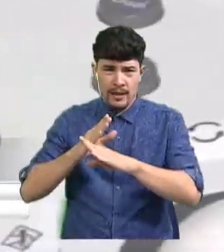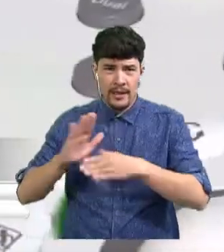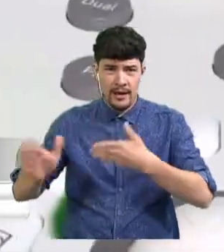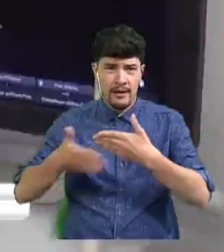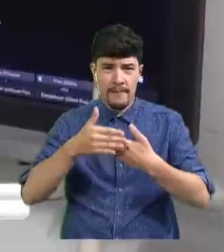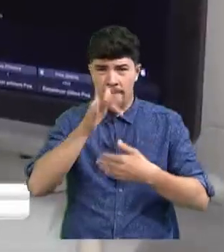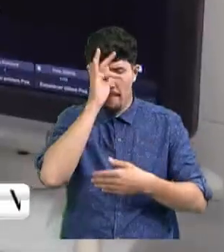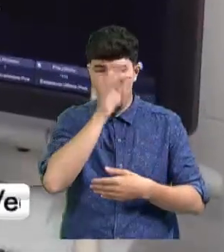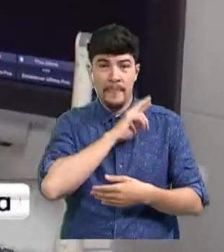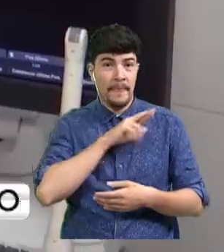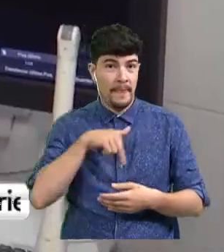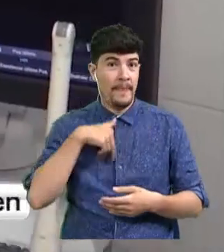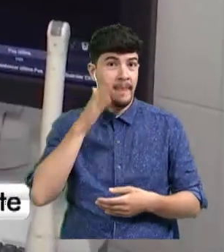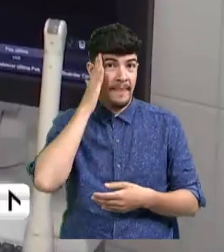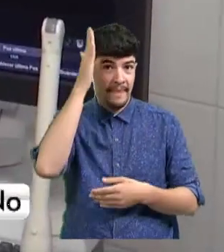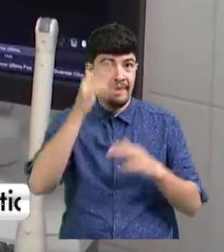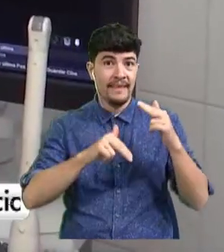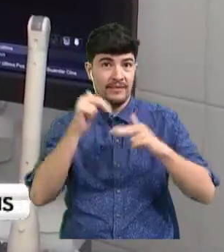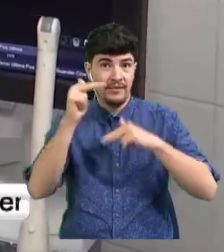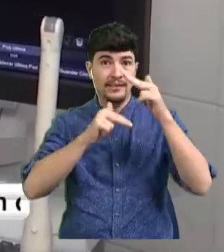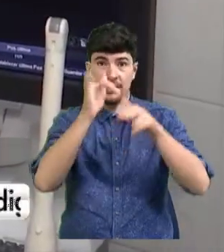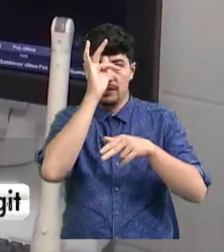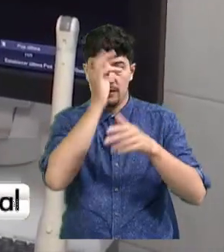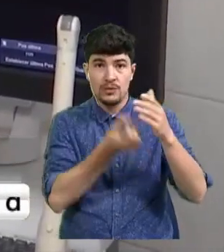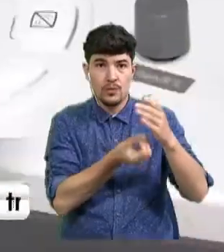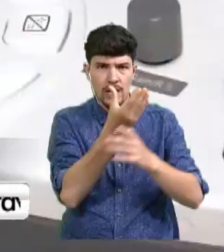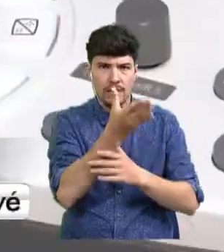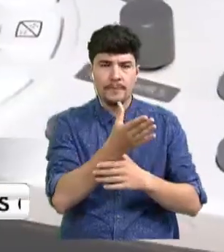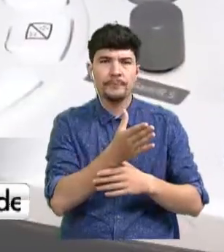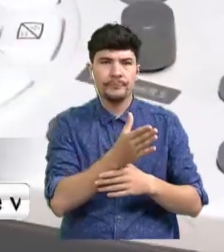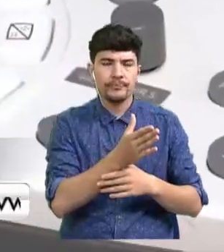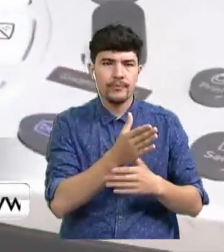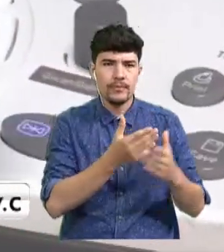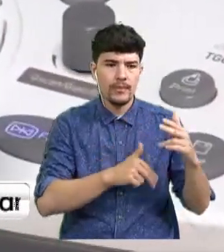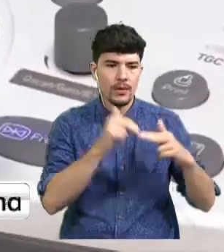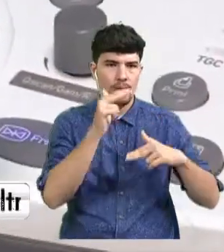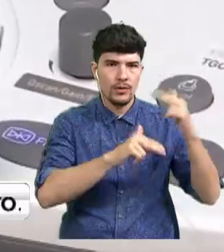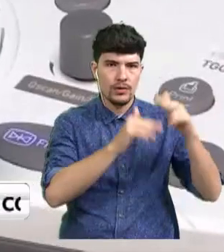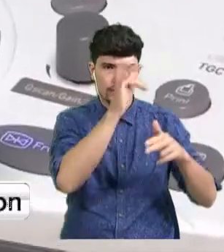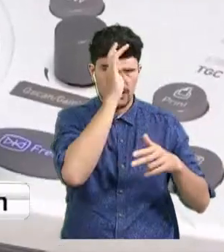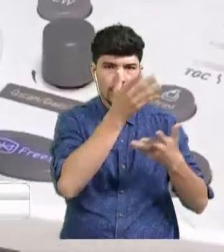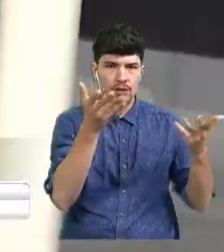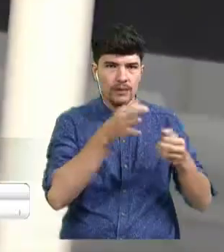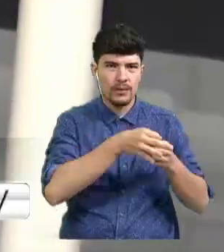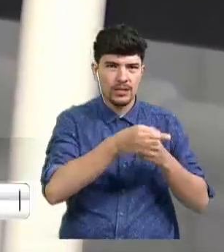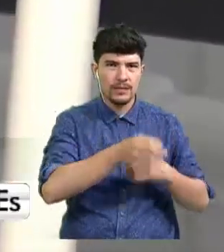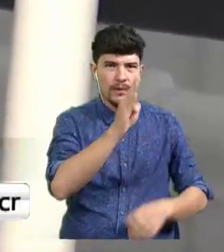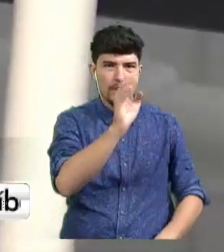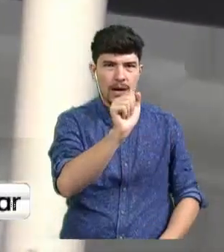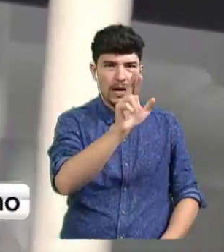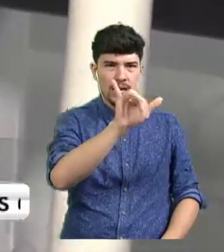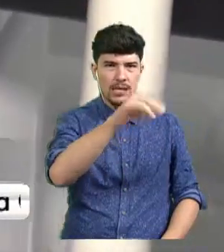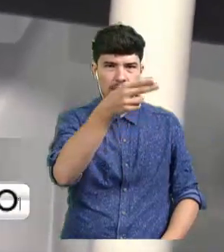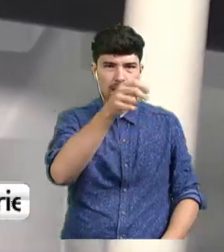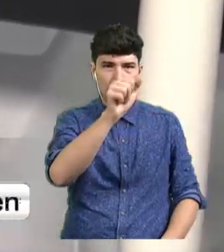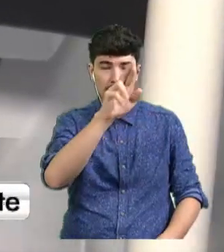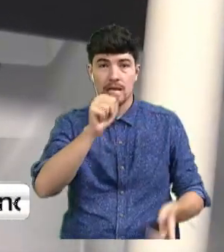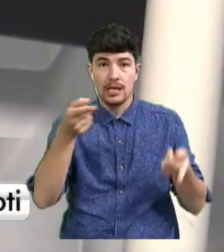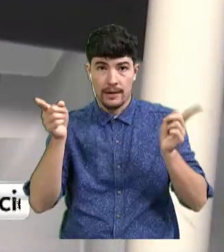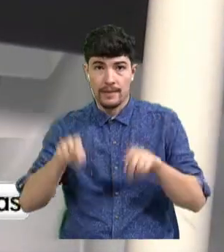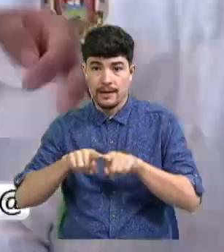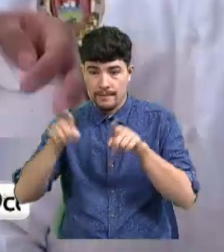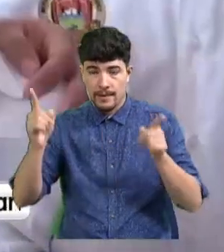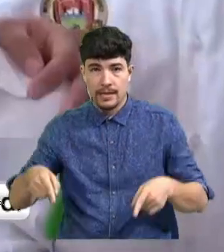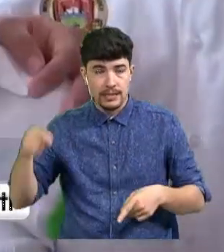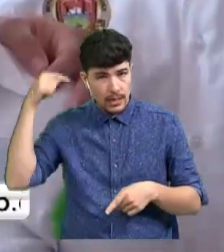que vamos a construir hospitales nuevos. Vamos a construir un hospital en Barichara, vamos a construir un hospital en Los Santos, vamos a construir un hospital